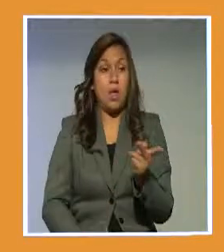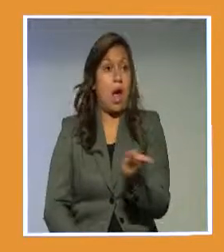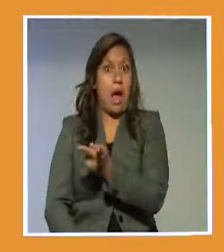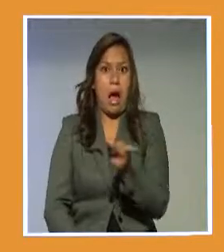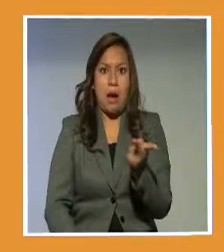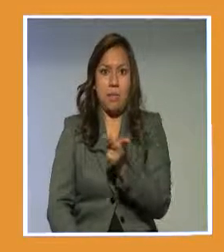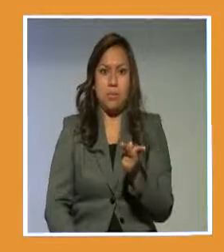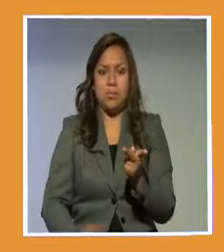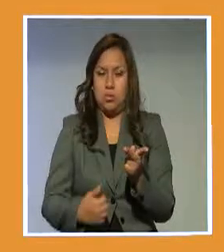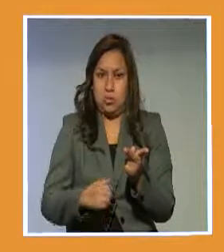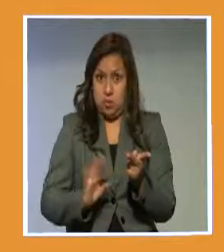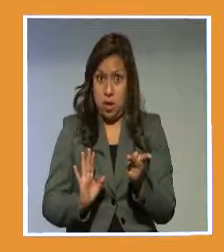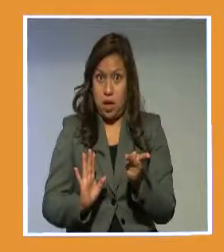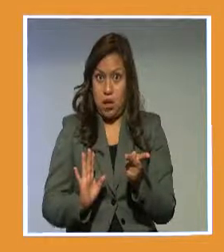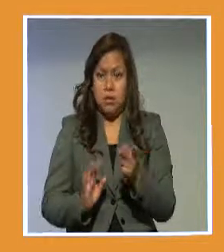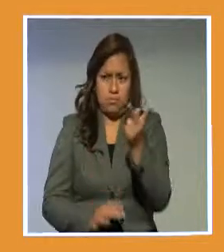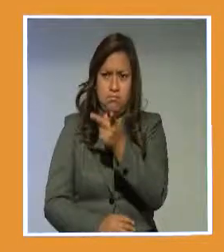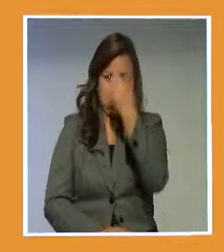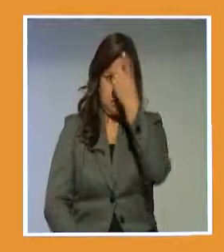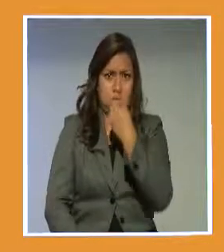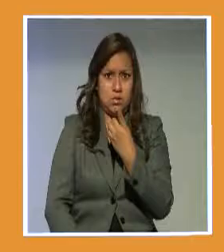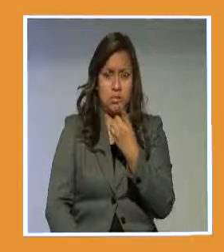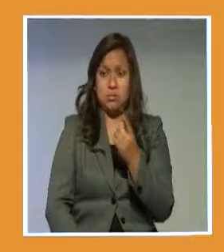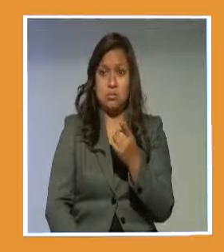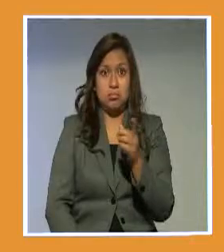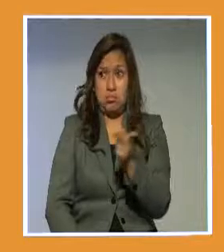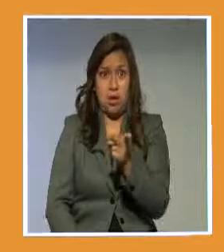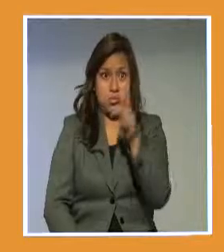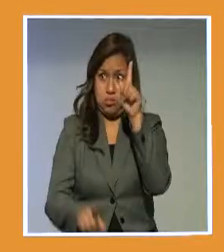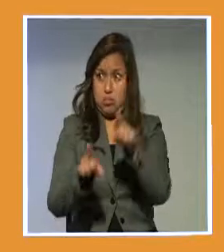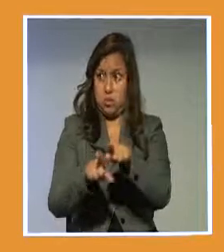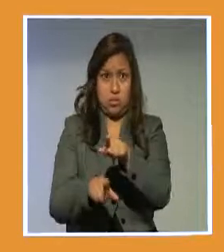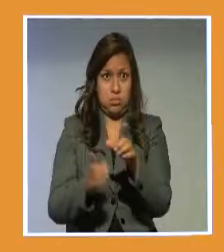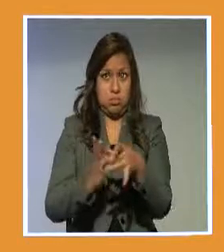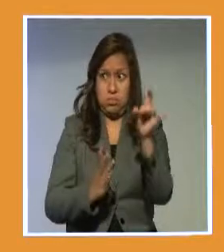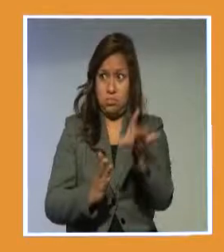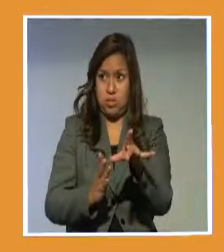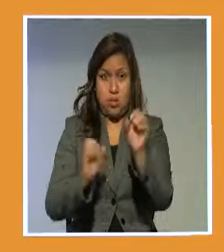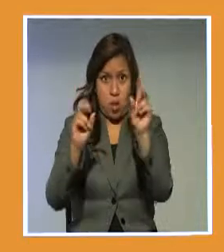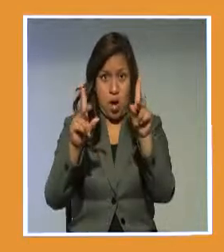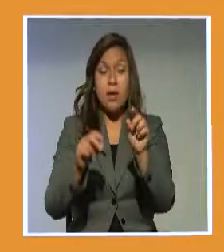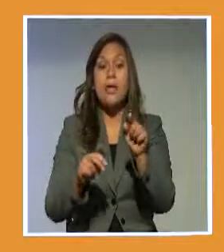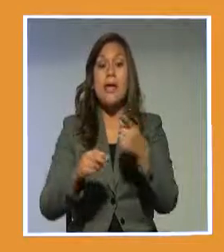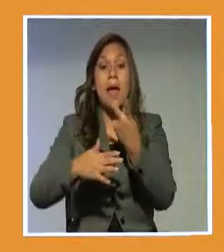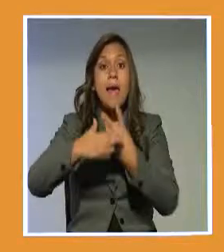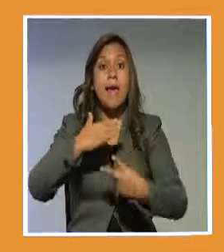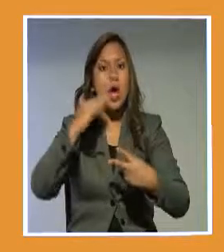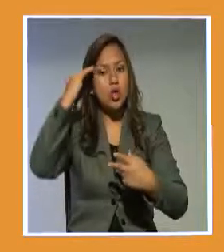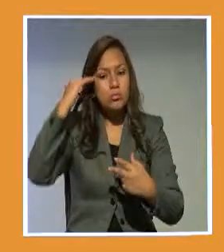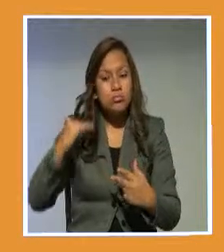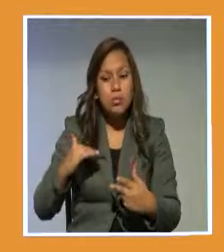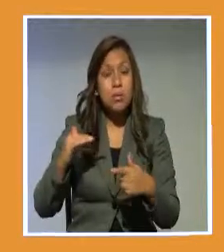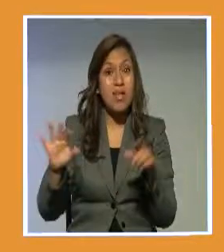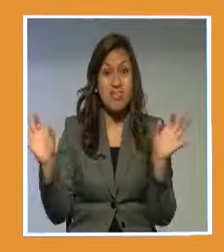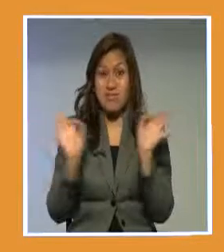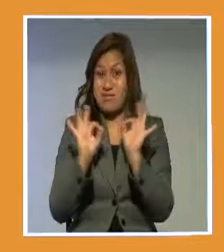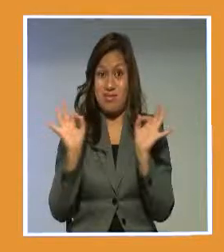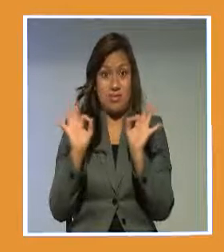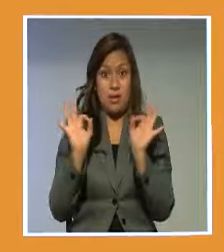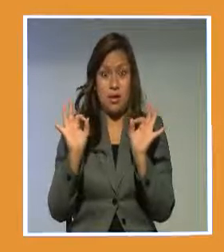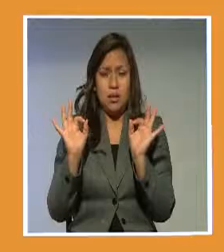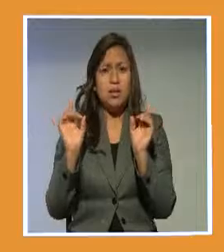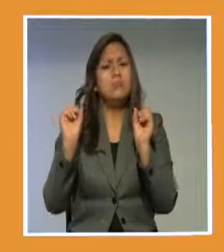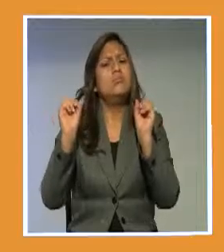de la sociedad conyugal, cuando sea de mutuo acuerdo y cuando no existan hijos menores de edad de por medio, ahora